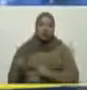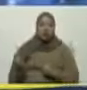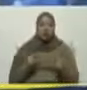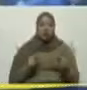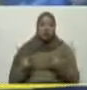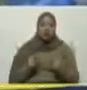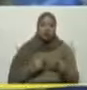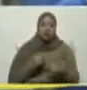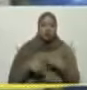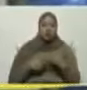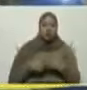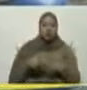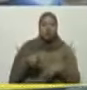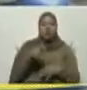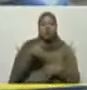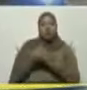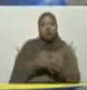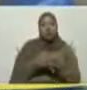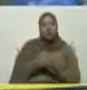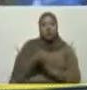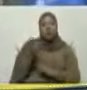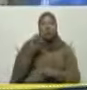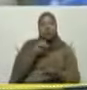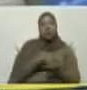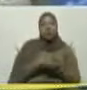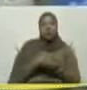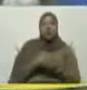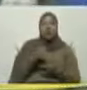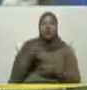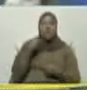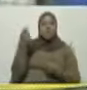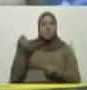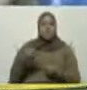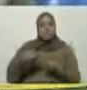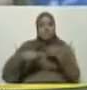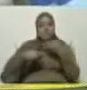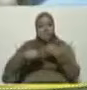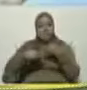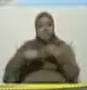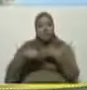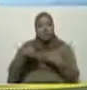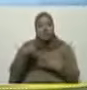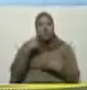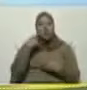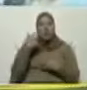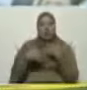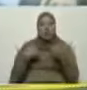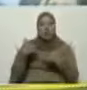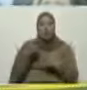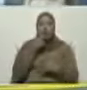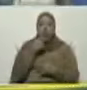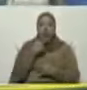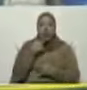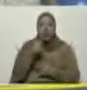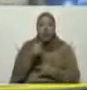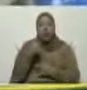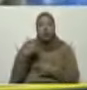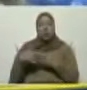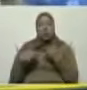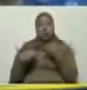dialogar Ob Yo por eso ayer anuncié desde barina una guarada de acto en barina